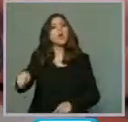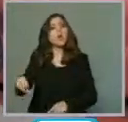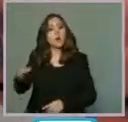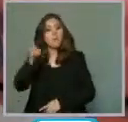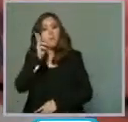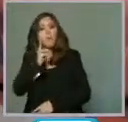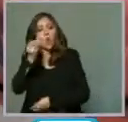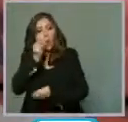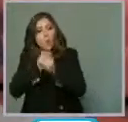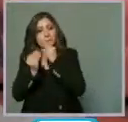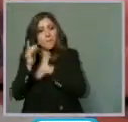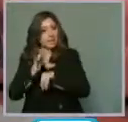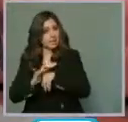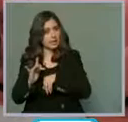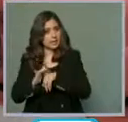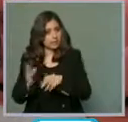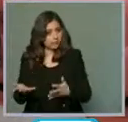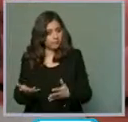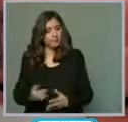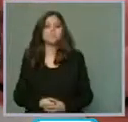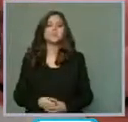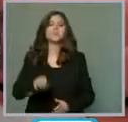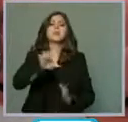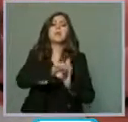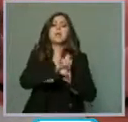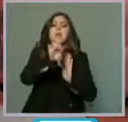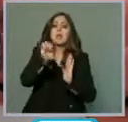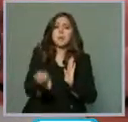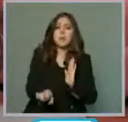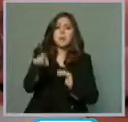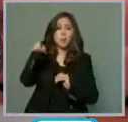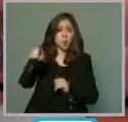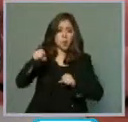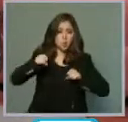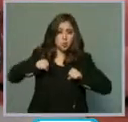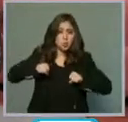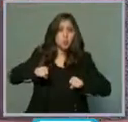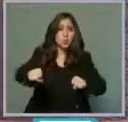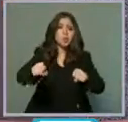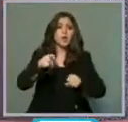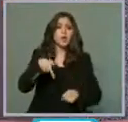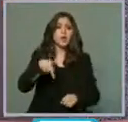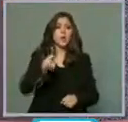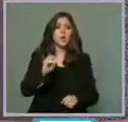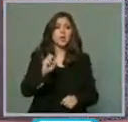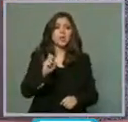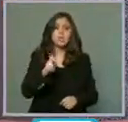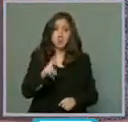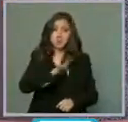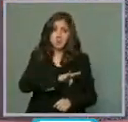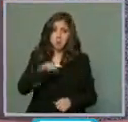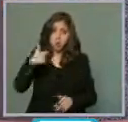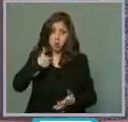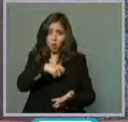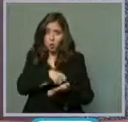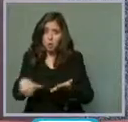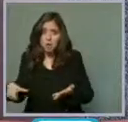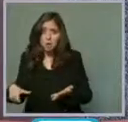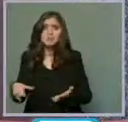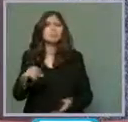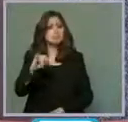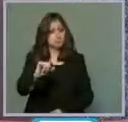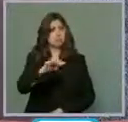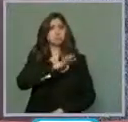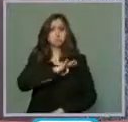judíos... Entonces, ¿yo los puedo ir al súper y comprarlos o no puedo Por comprarlos? supuesto, sí, es una alimentación que por supuesto Puede ser consumida por